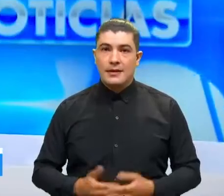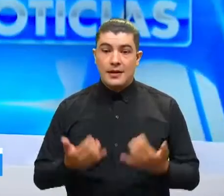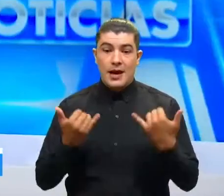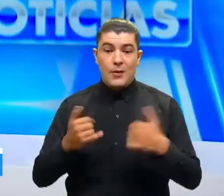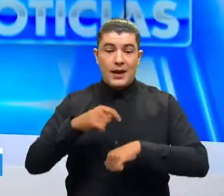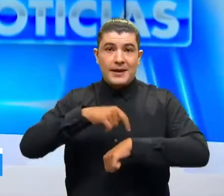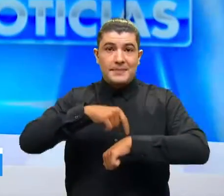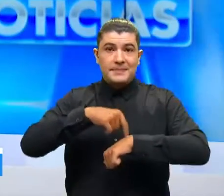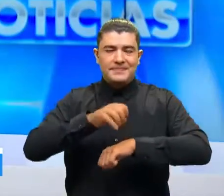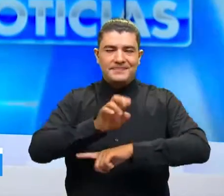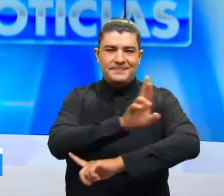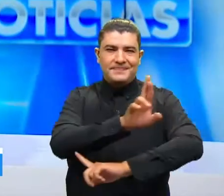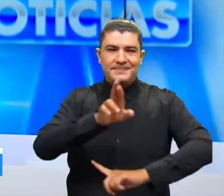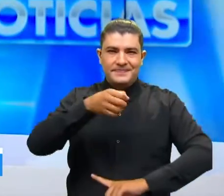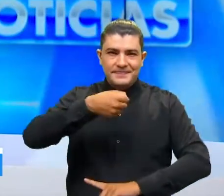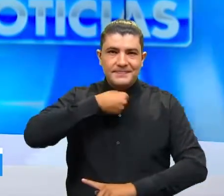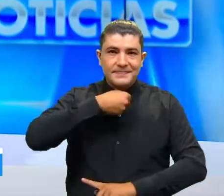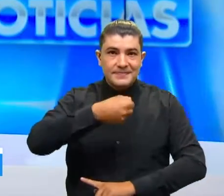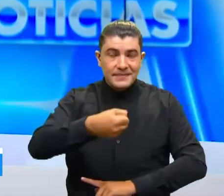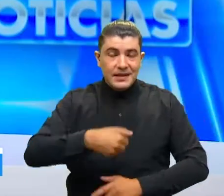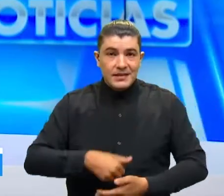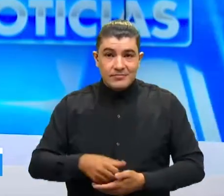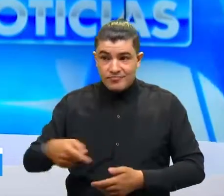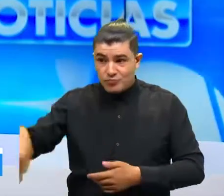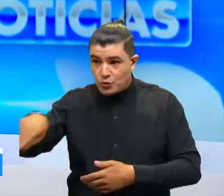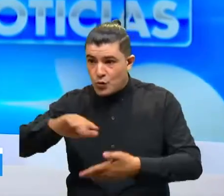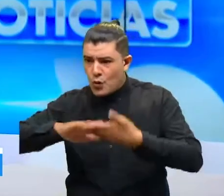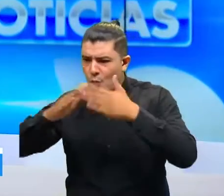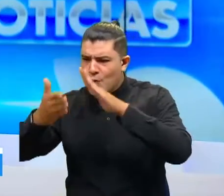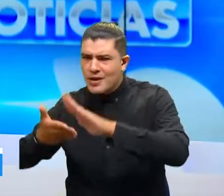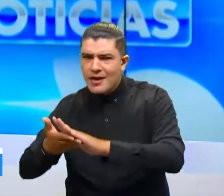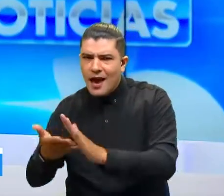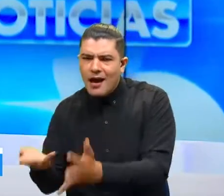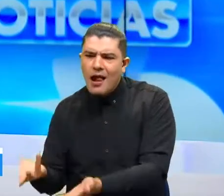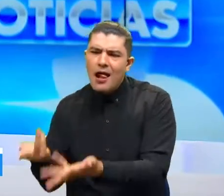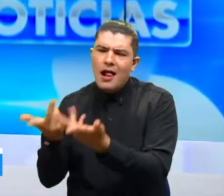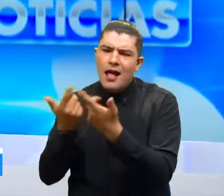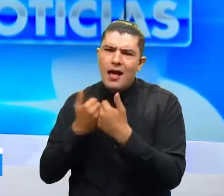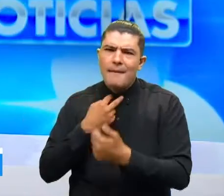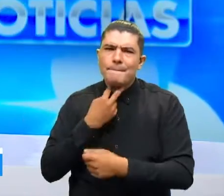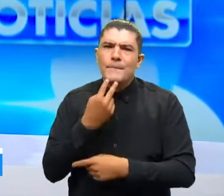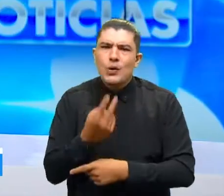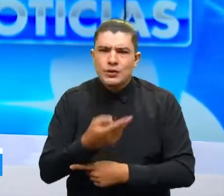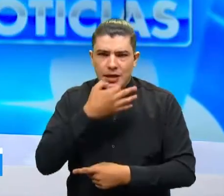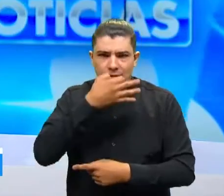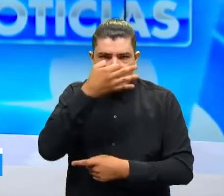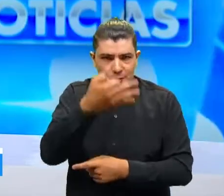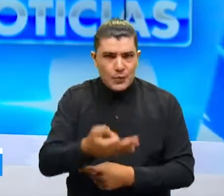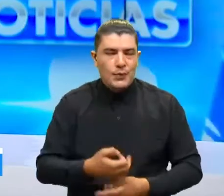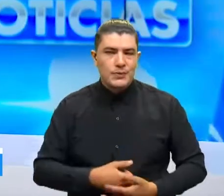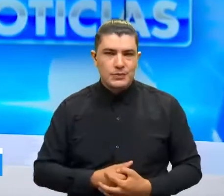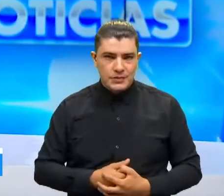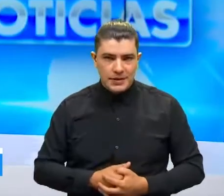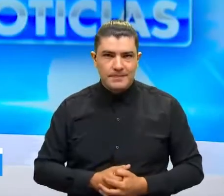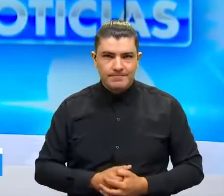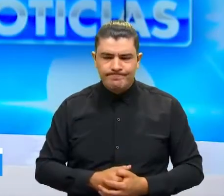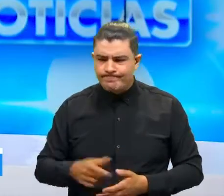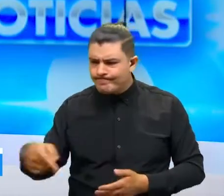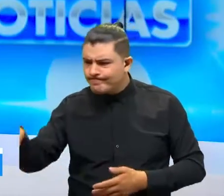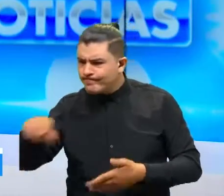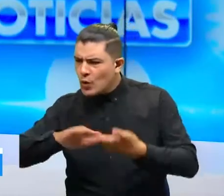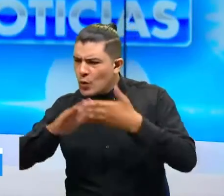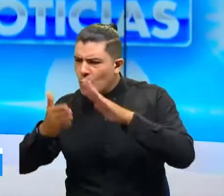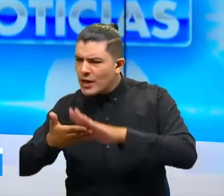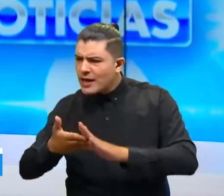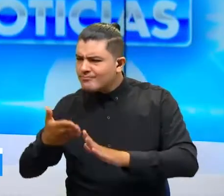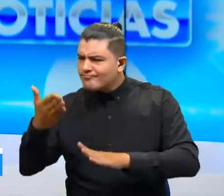Hasta ahora en Oriente Noticias, momento de escuchar la voz de la comunidad. Nos acercamos a los diferentes puntos del Oriente Colombiano para saber qué le preocupa a los ciudadanos. Y